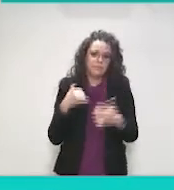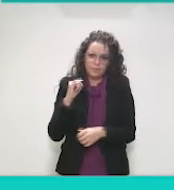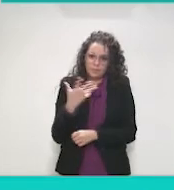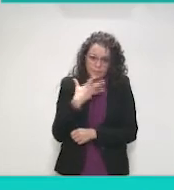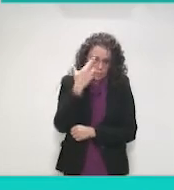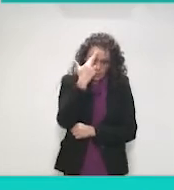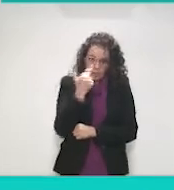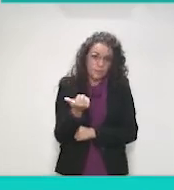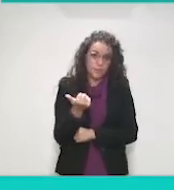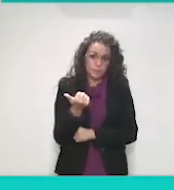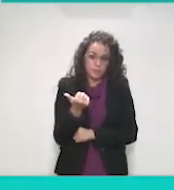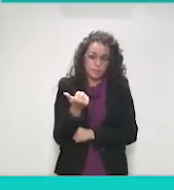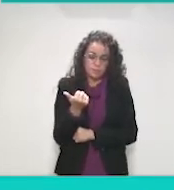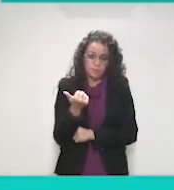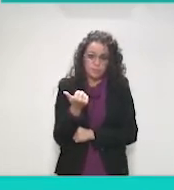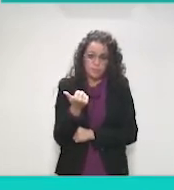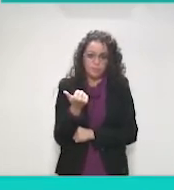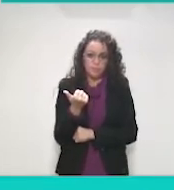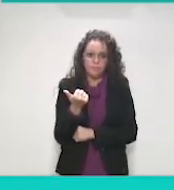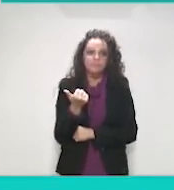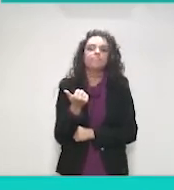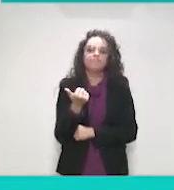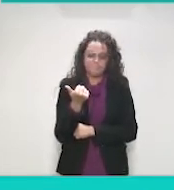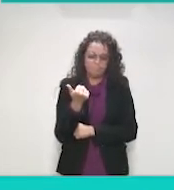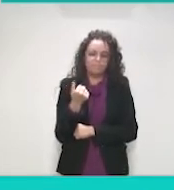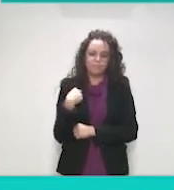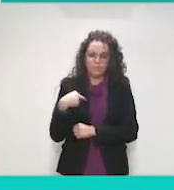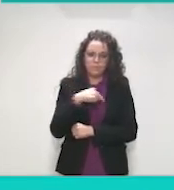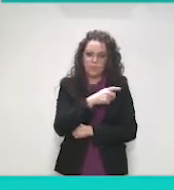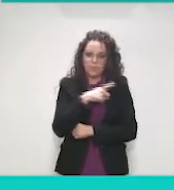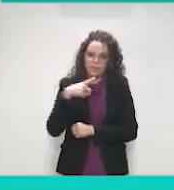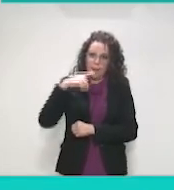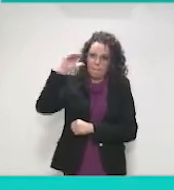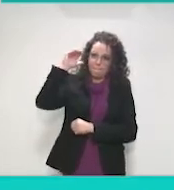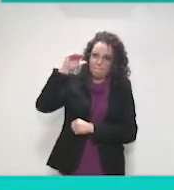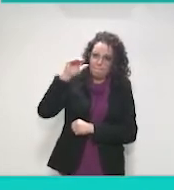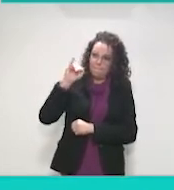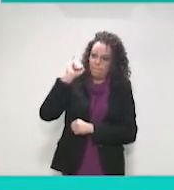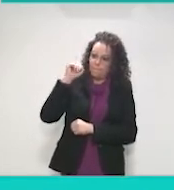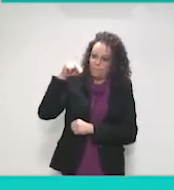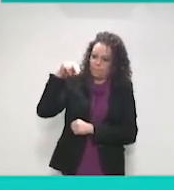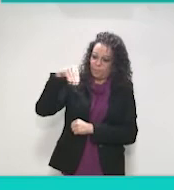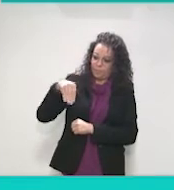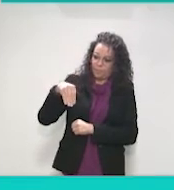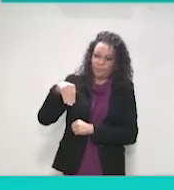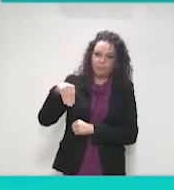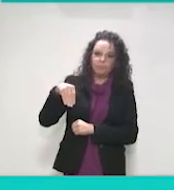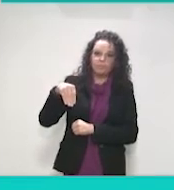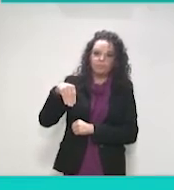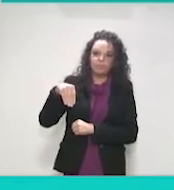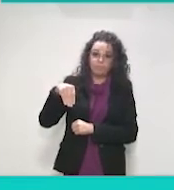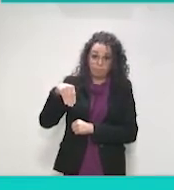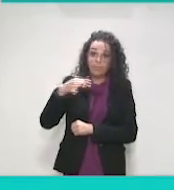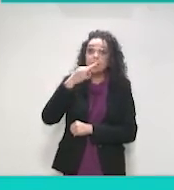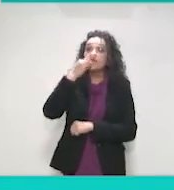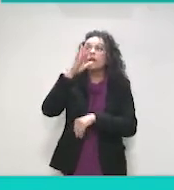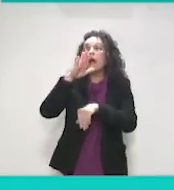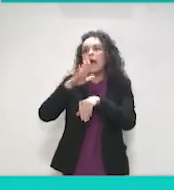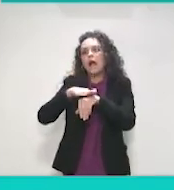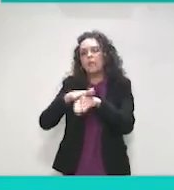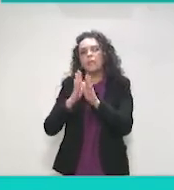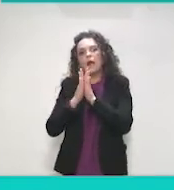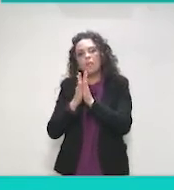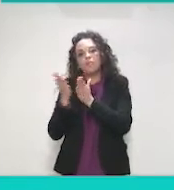lo hagamos al instituto nacional de inmigración no que lo invitemos que lo que ordenamos que